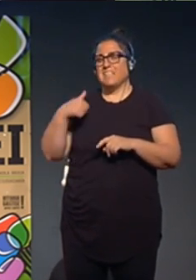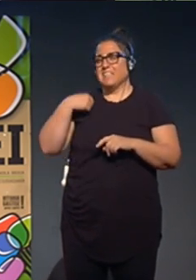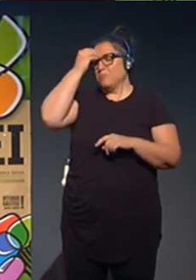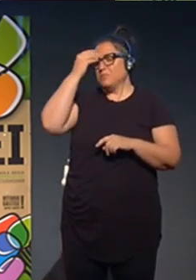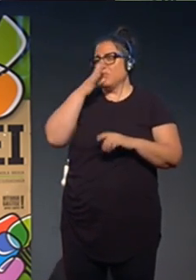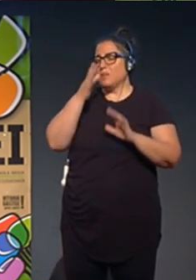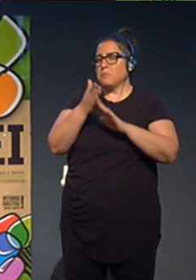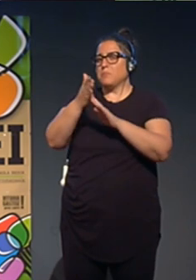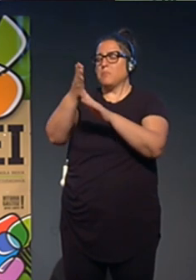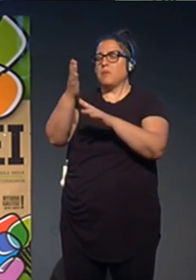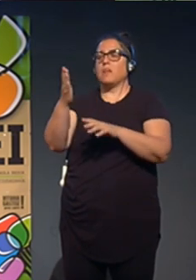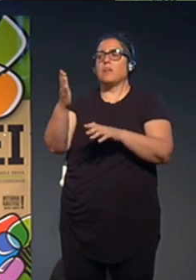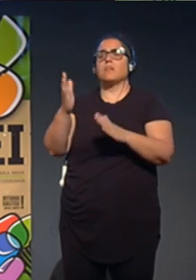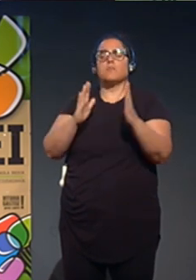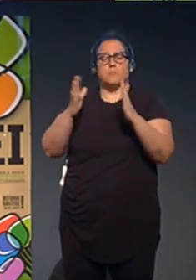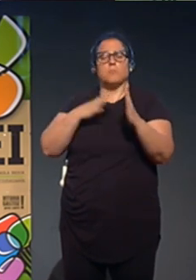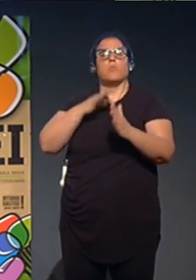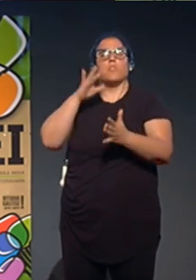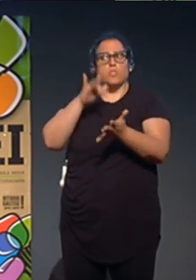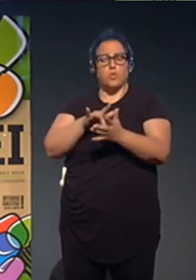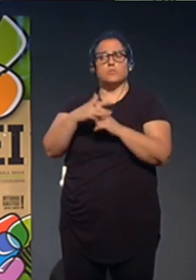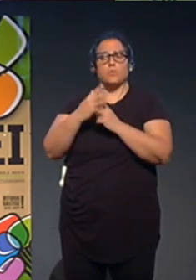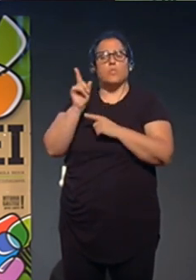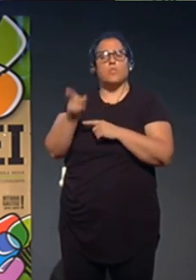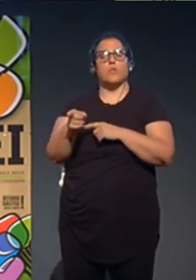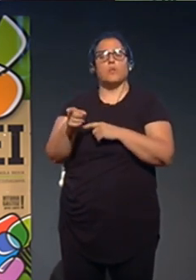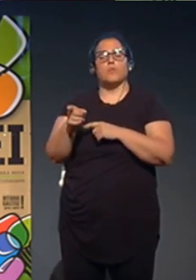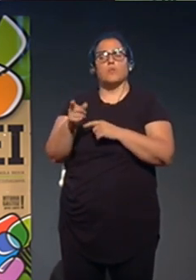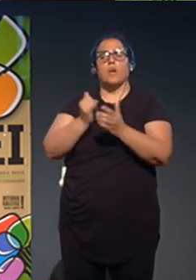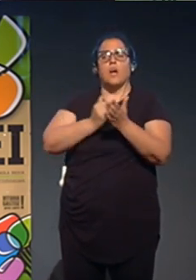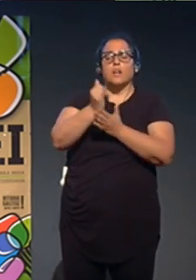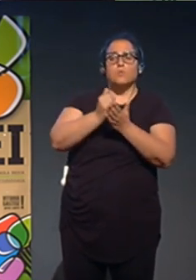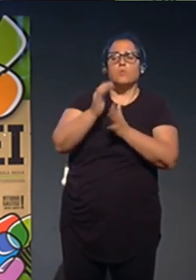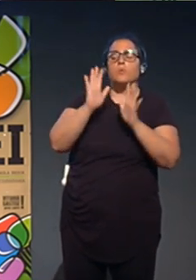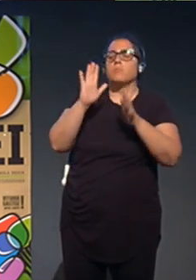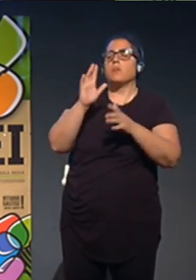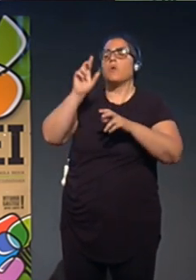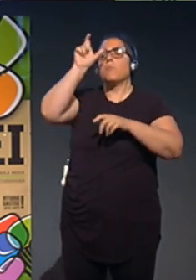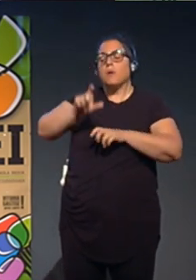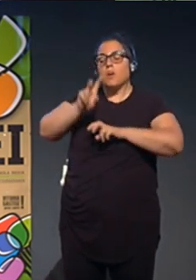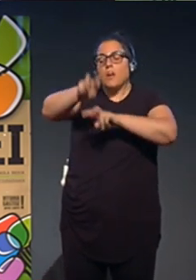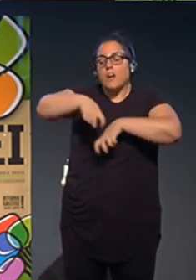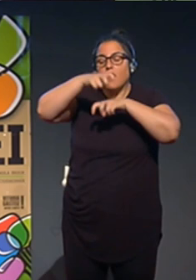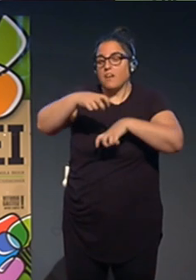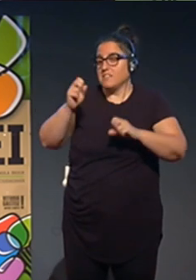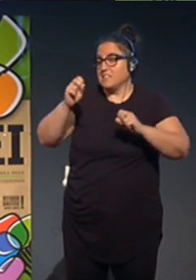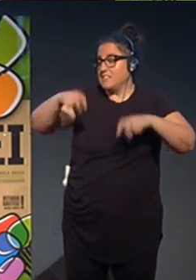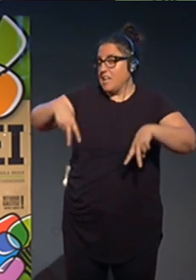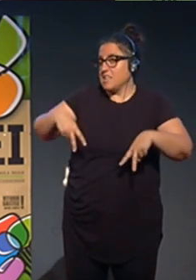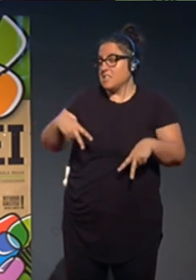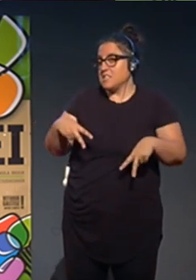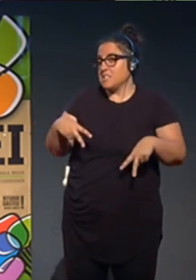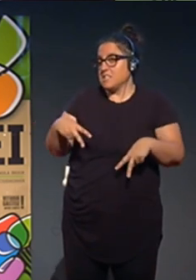punto en el que puede producirse agricultura sin agricultores de hecho estamos